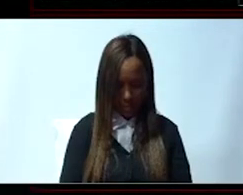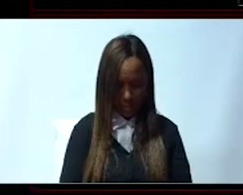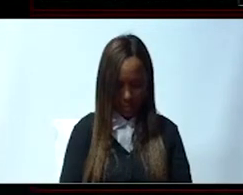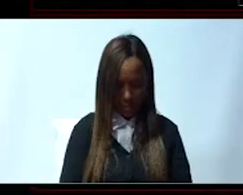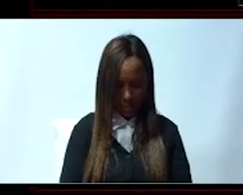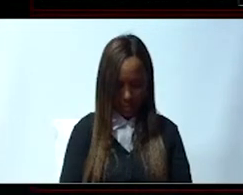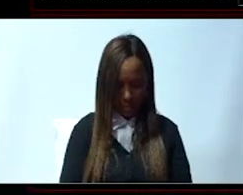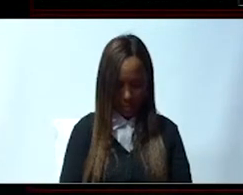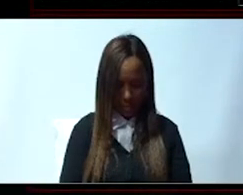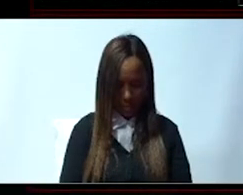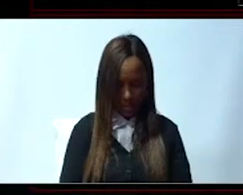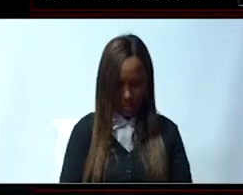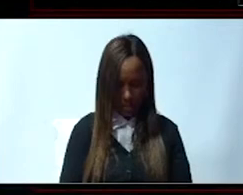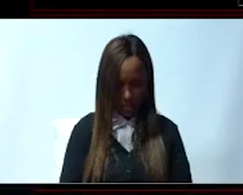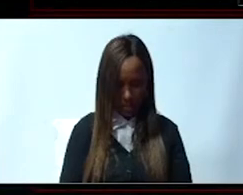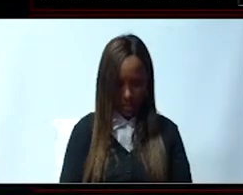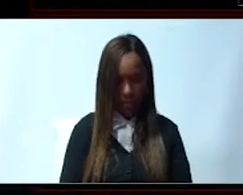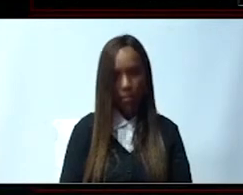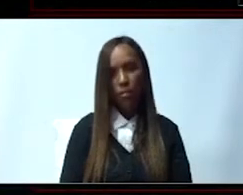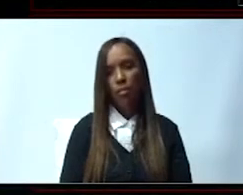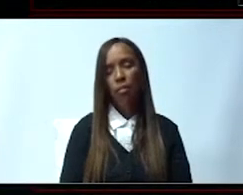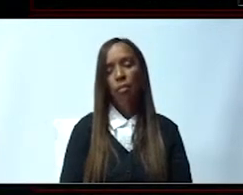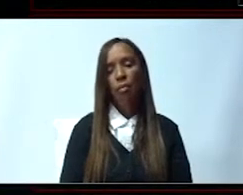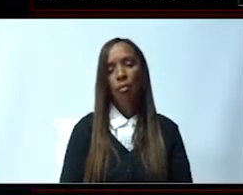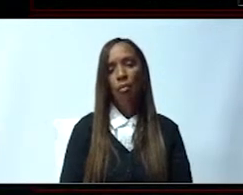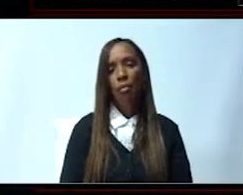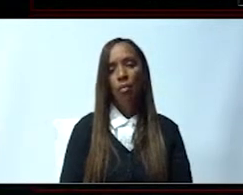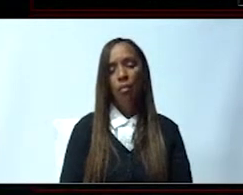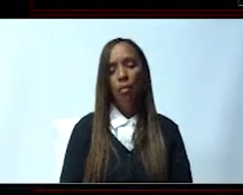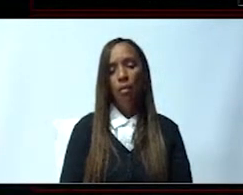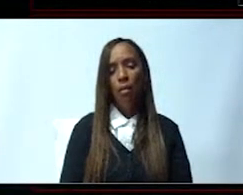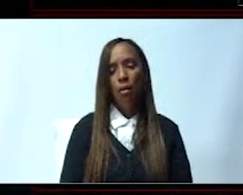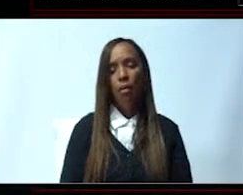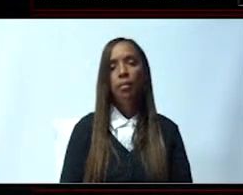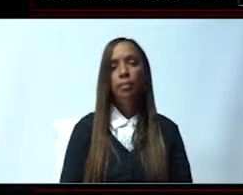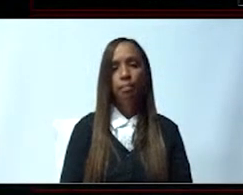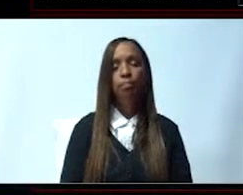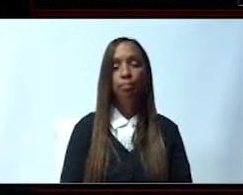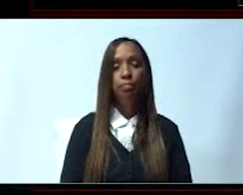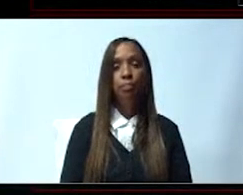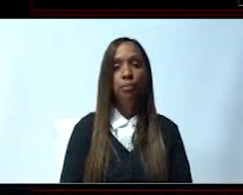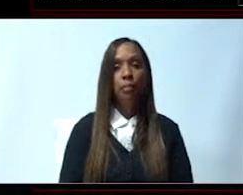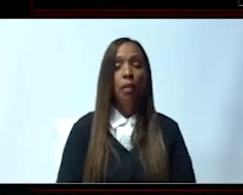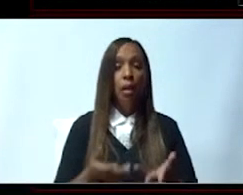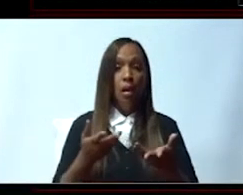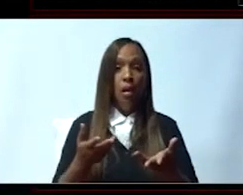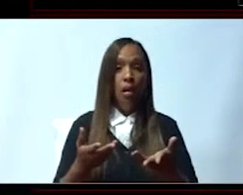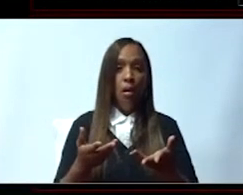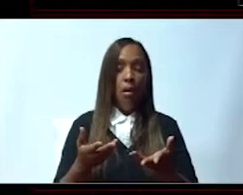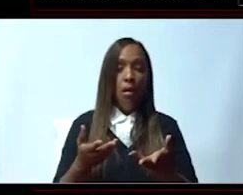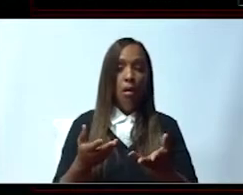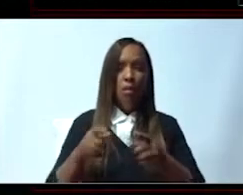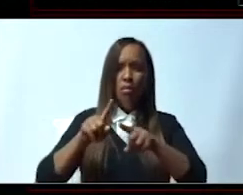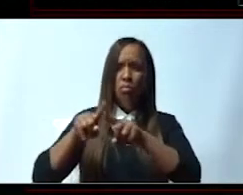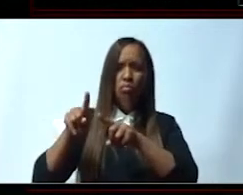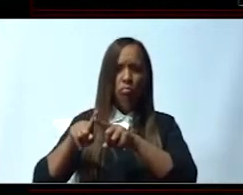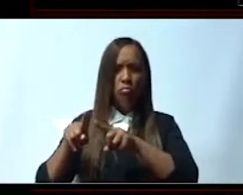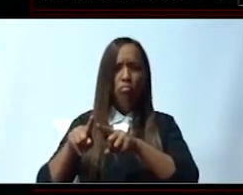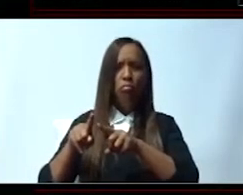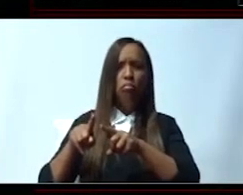productivos del país han estado esperando este importante proyecto, que es una actualización de la